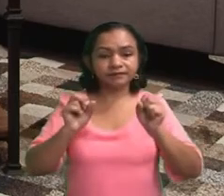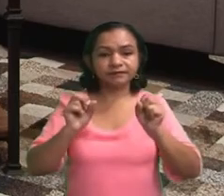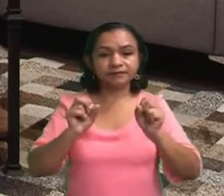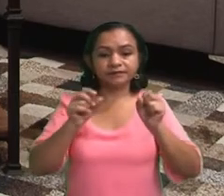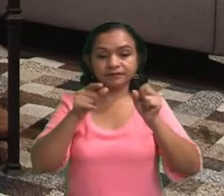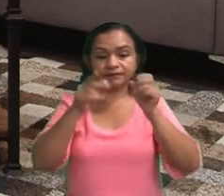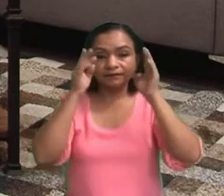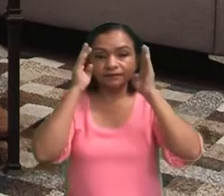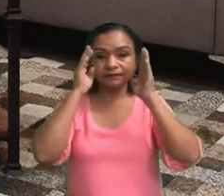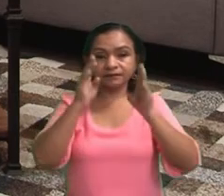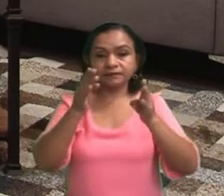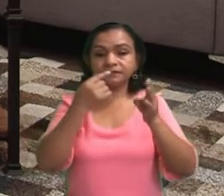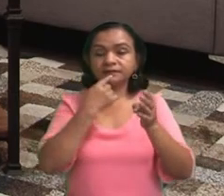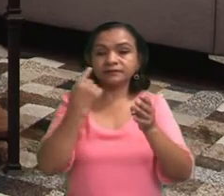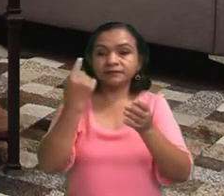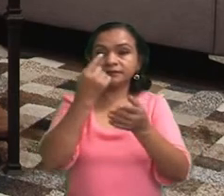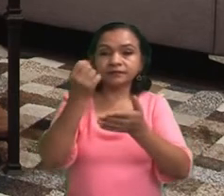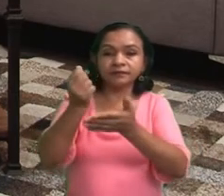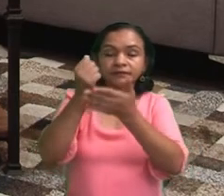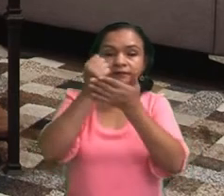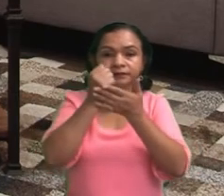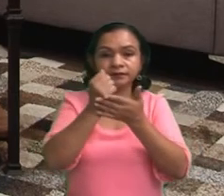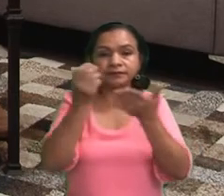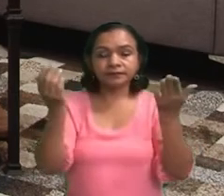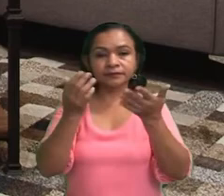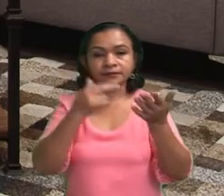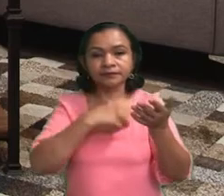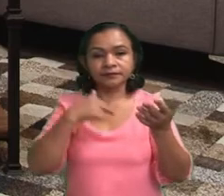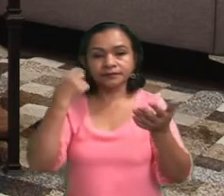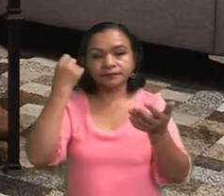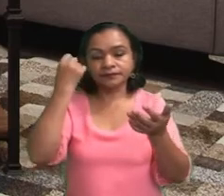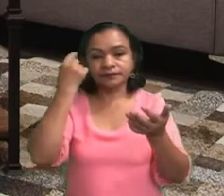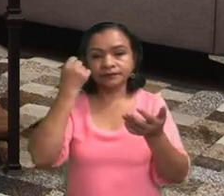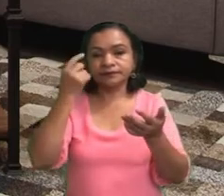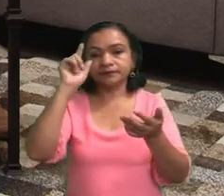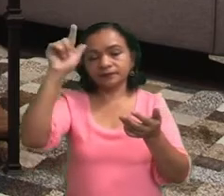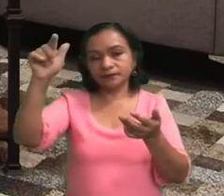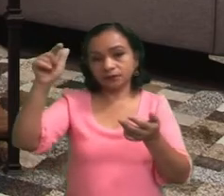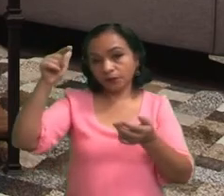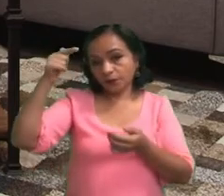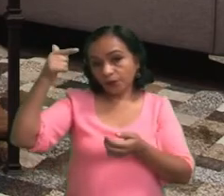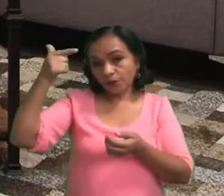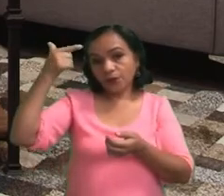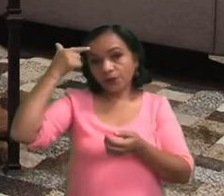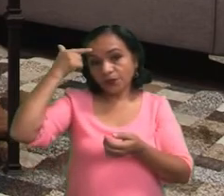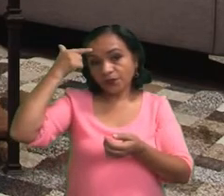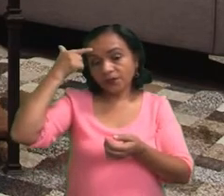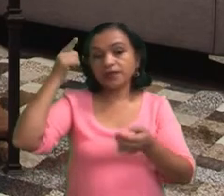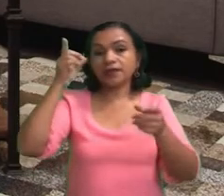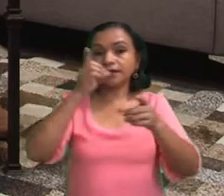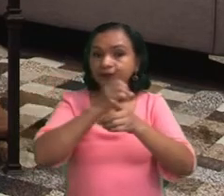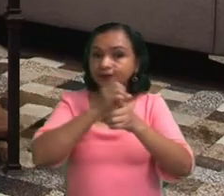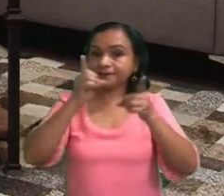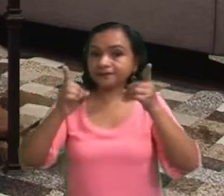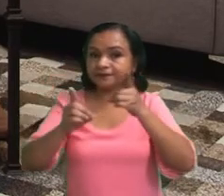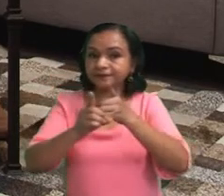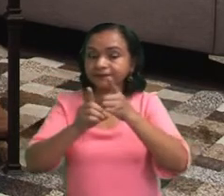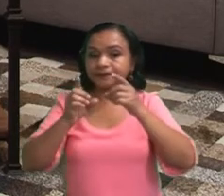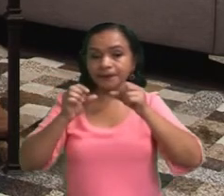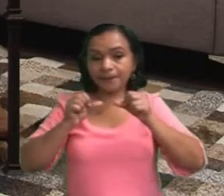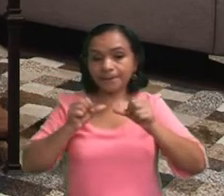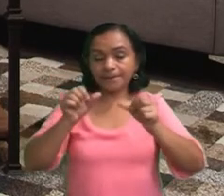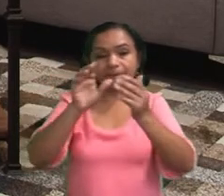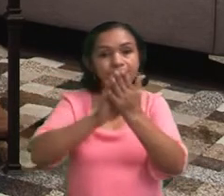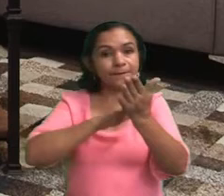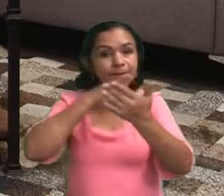énfasis se lo dio, y lógicamente el entendimiento del gobierno de que había que echar a andar programas